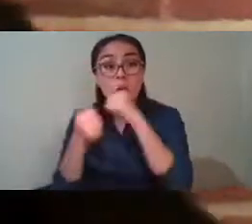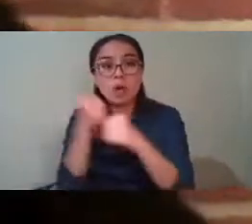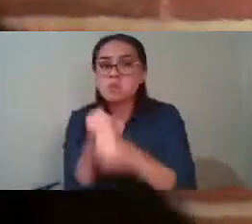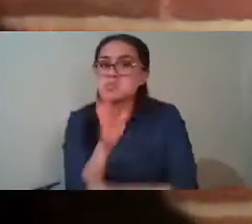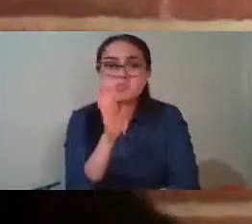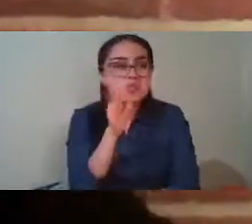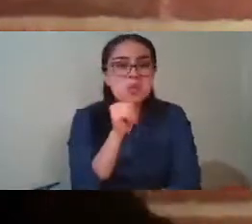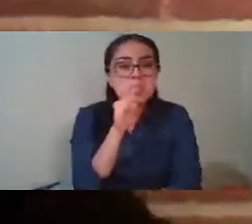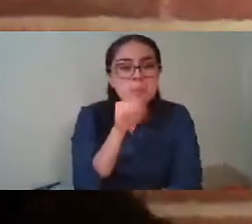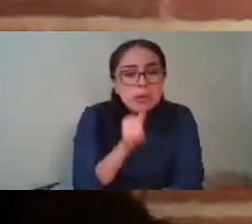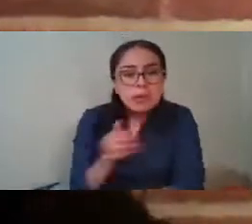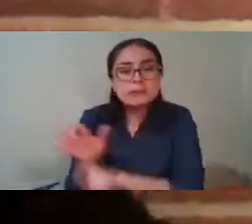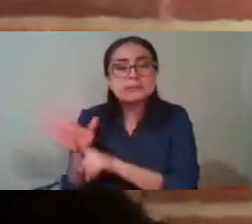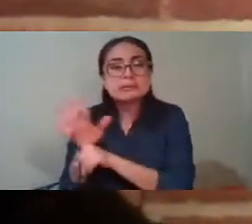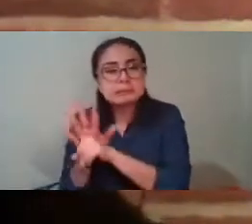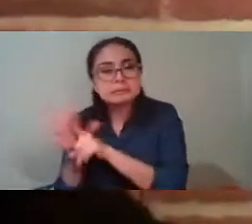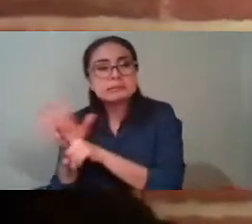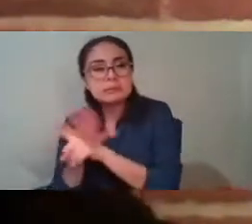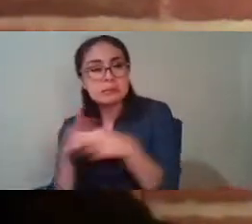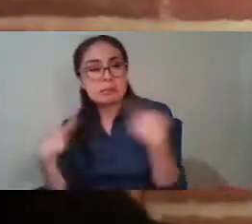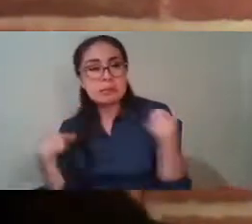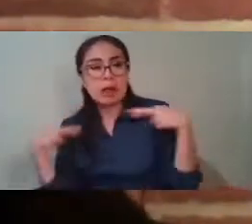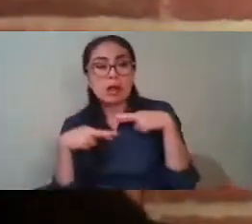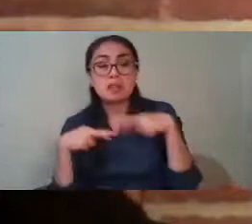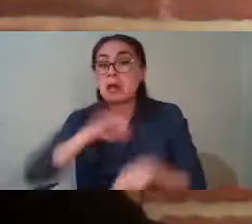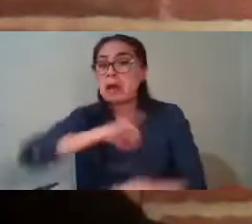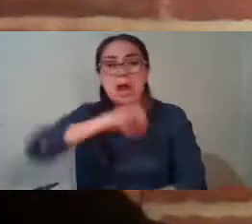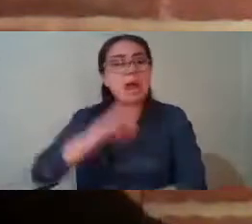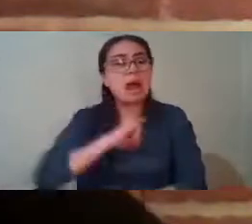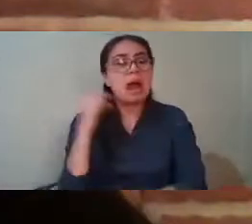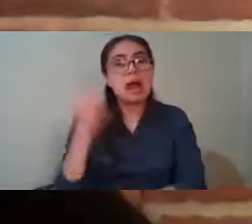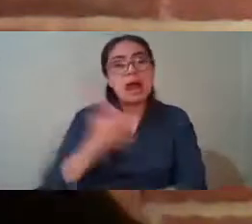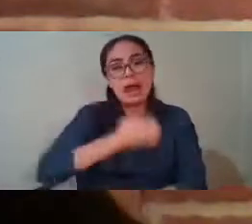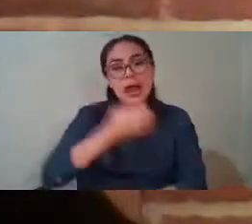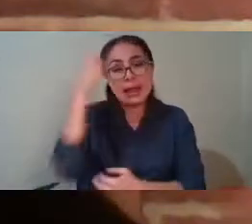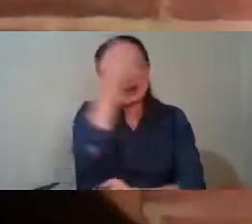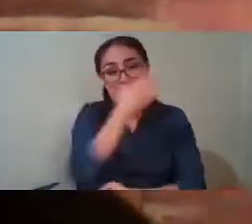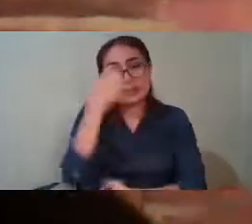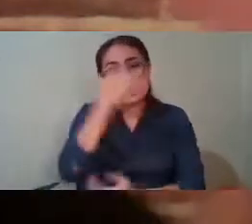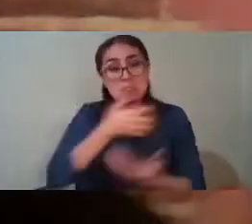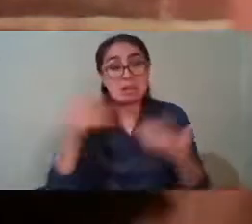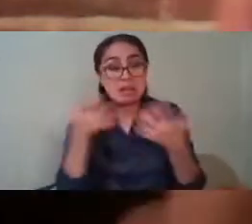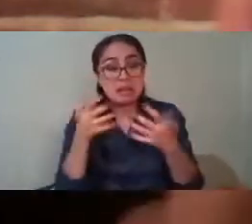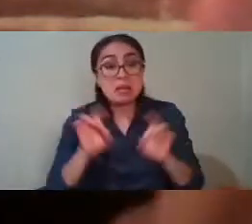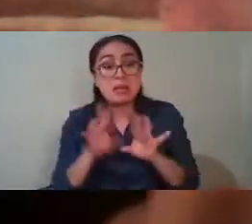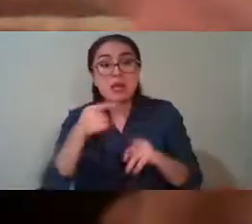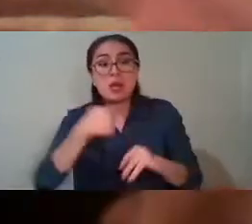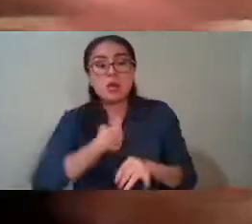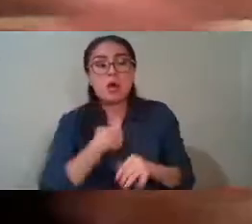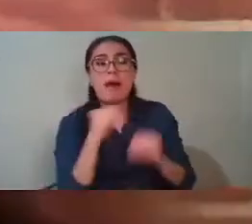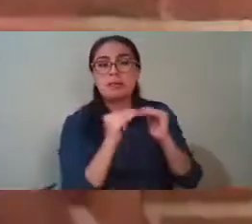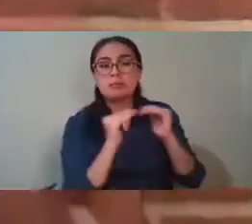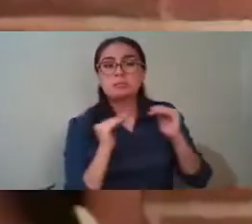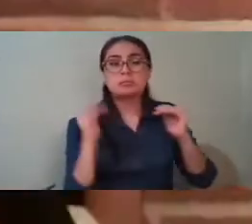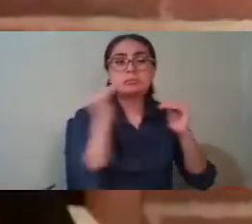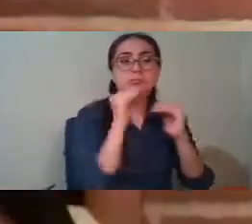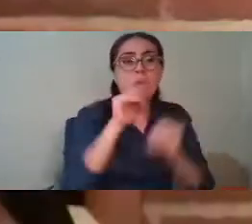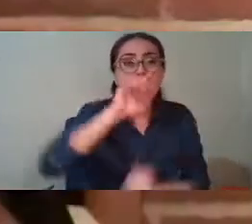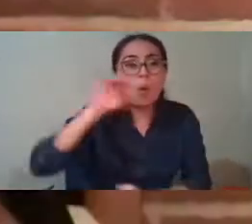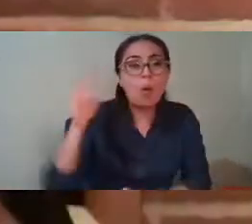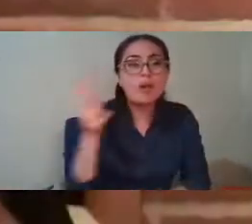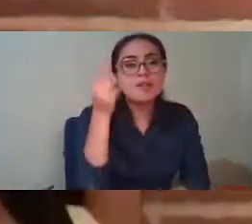convencerlo. Nunca me presenté al examen y llegué a profesor universitario gracias a la ley de saberes especiales, porque lo que